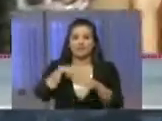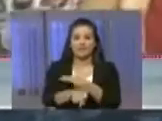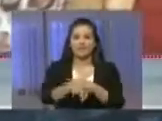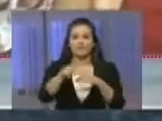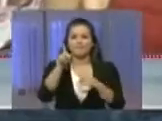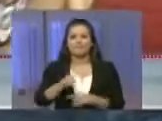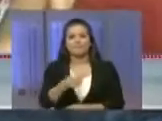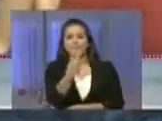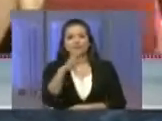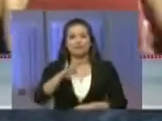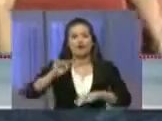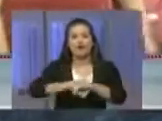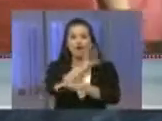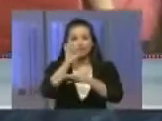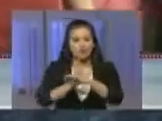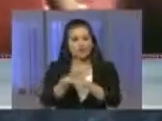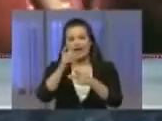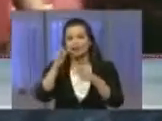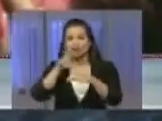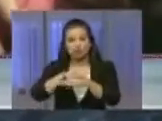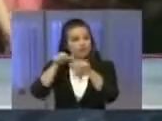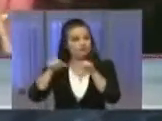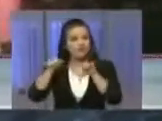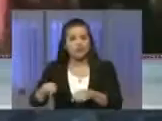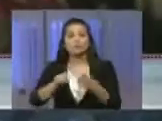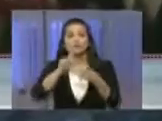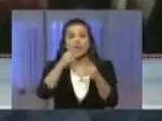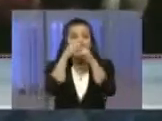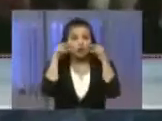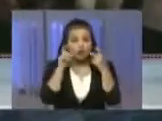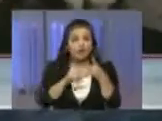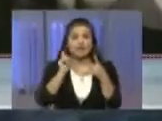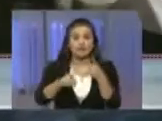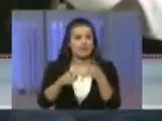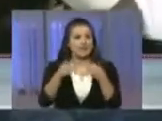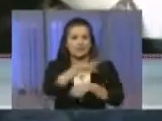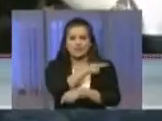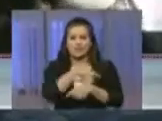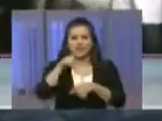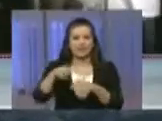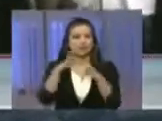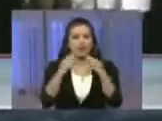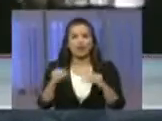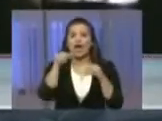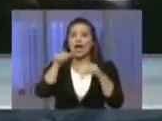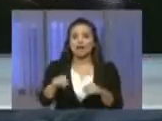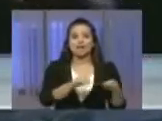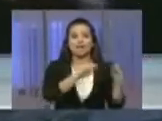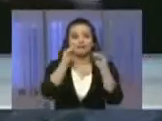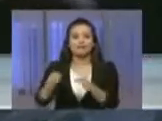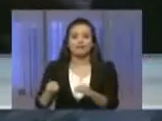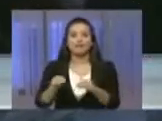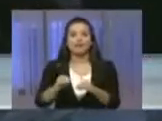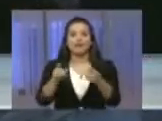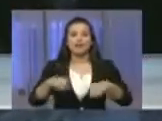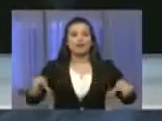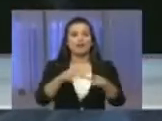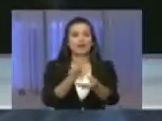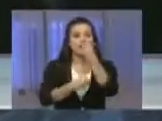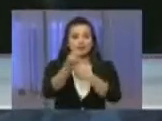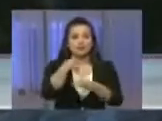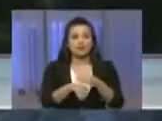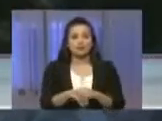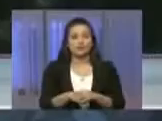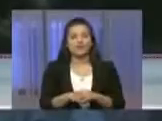horas del día el consultorio la odontología Allí está el núcleo de la alimentación y junto a la